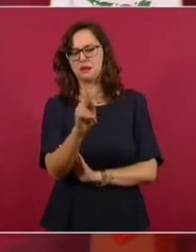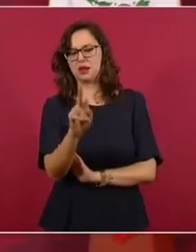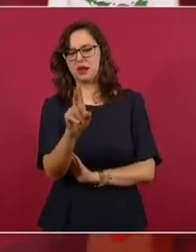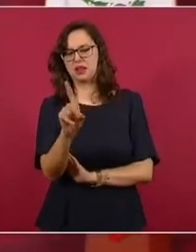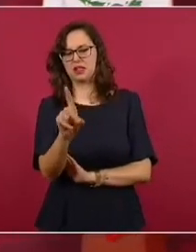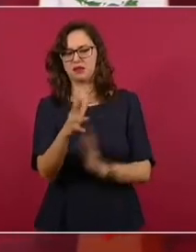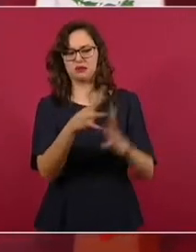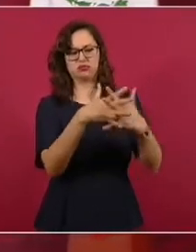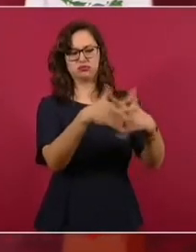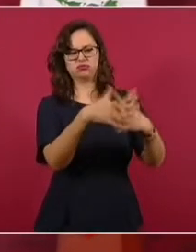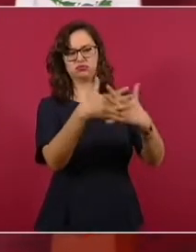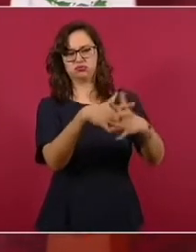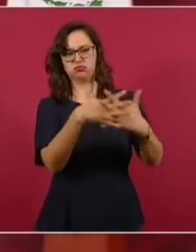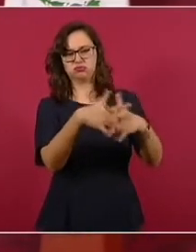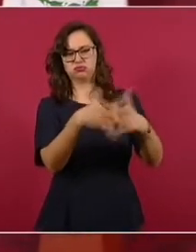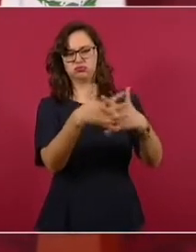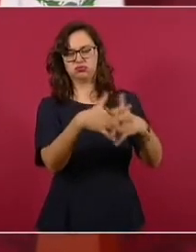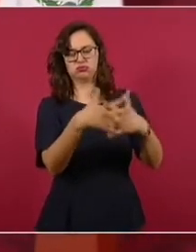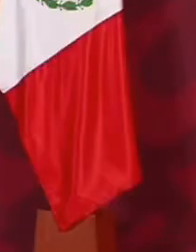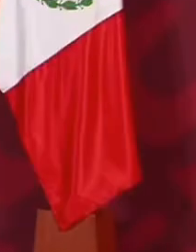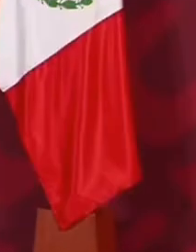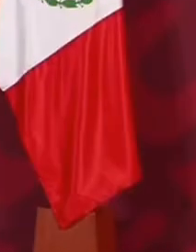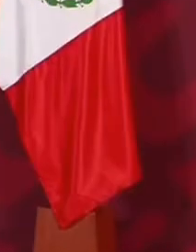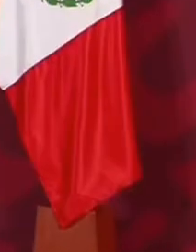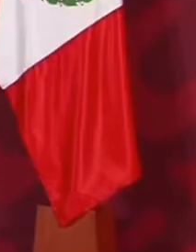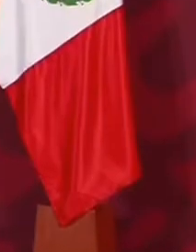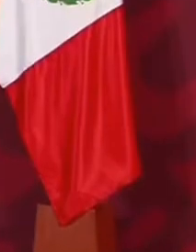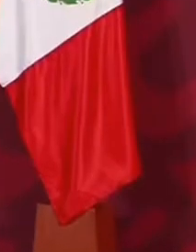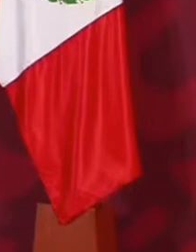en que se convirtió